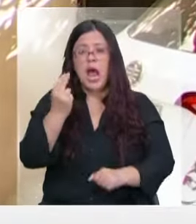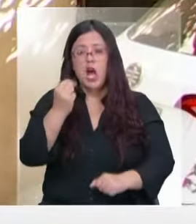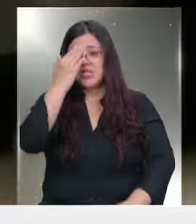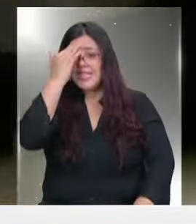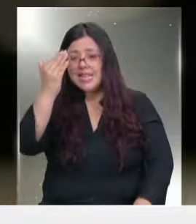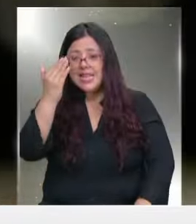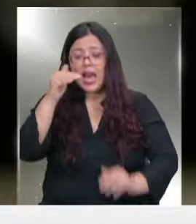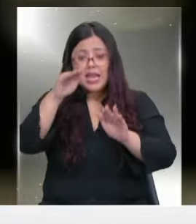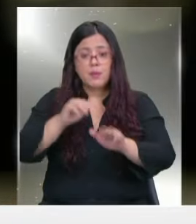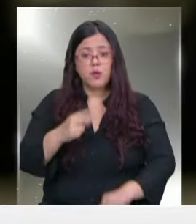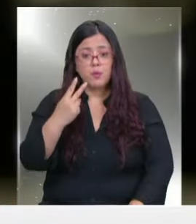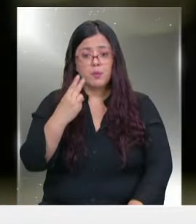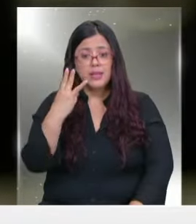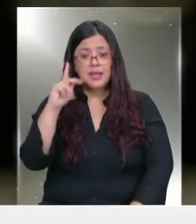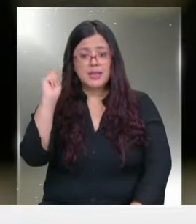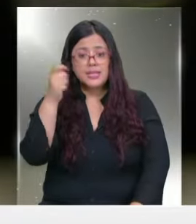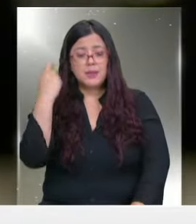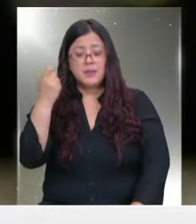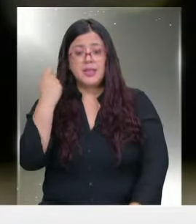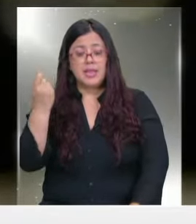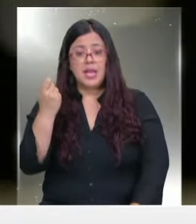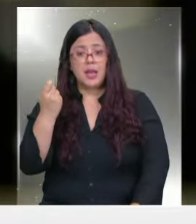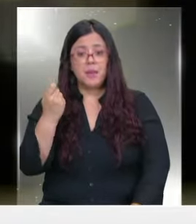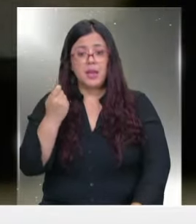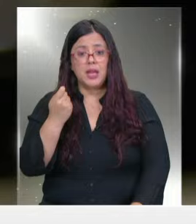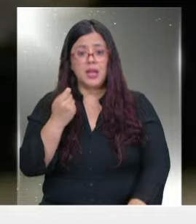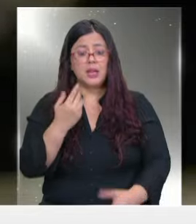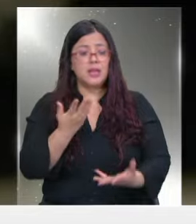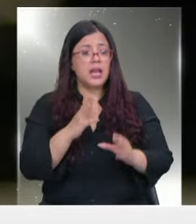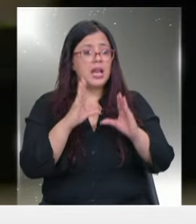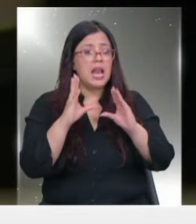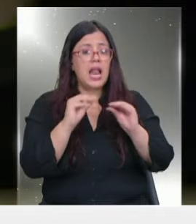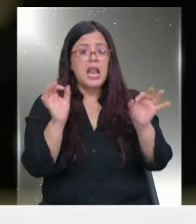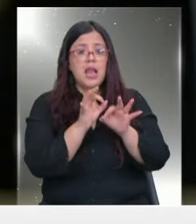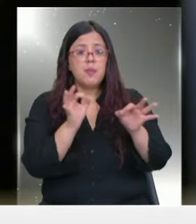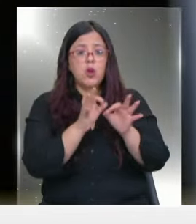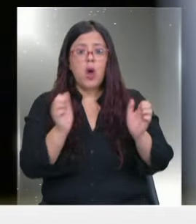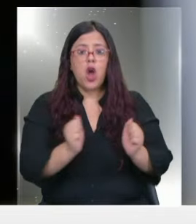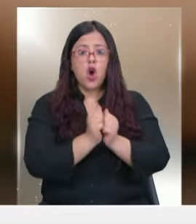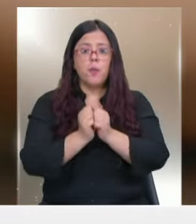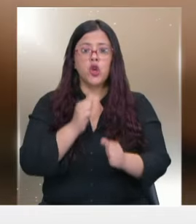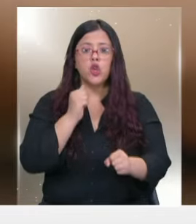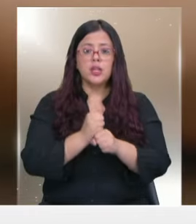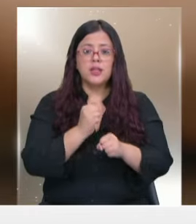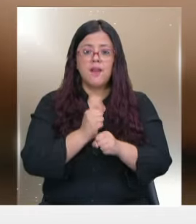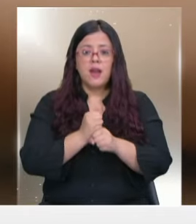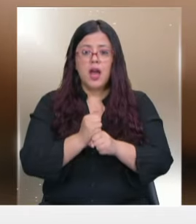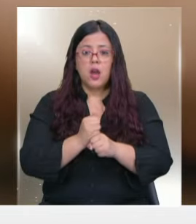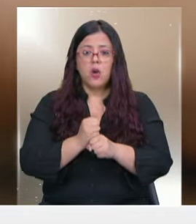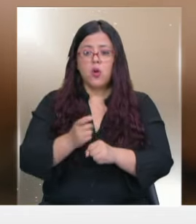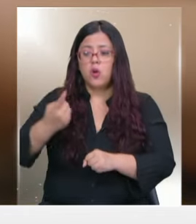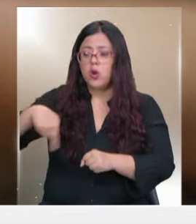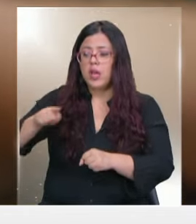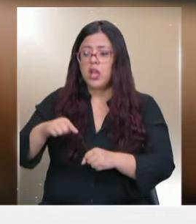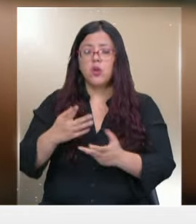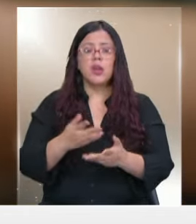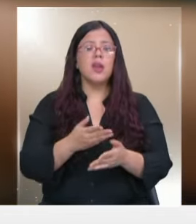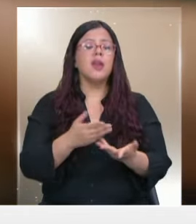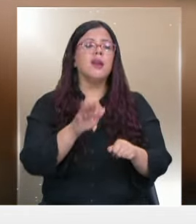ese mismo 23 de septiembre le comentó lo sucedido a un par de compañeros de trabajo, quienes le habrían